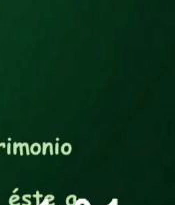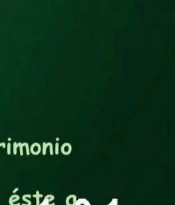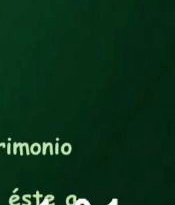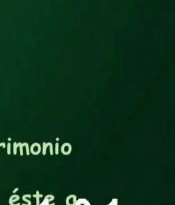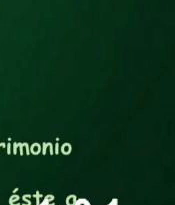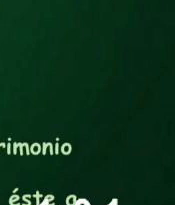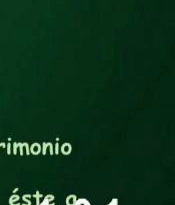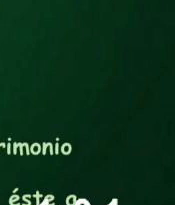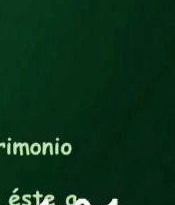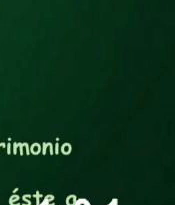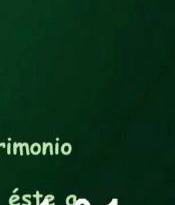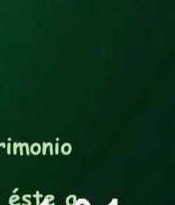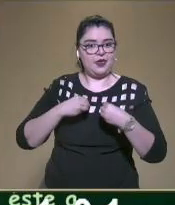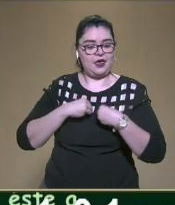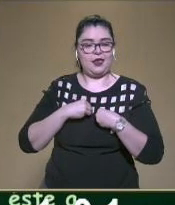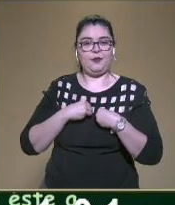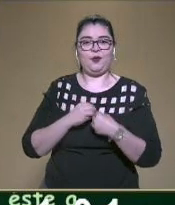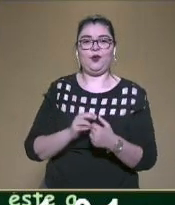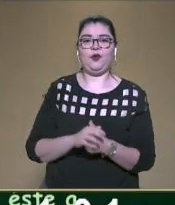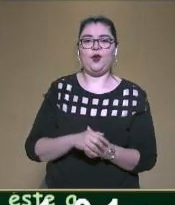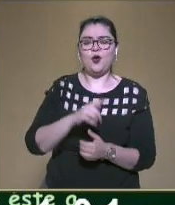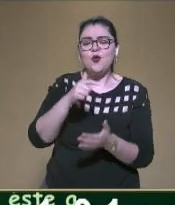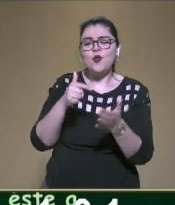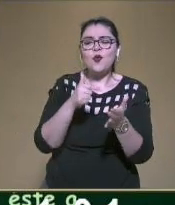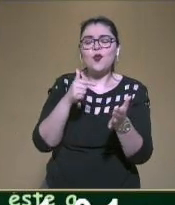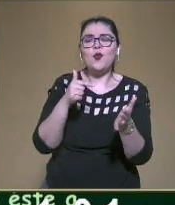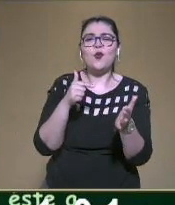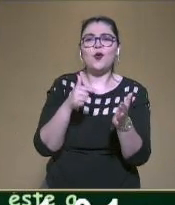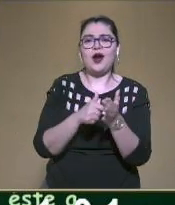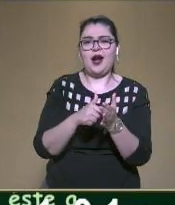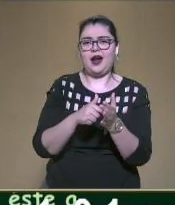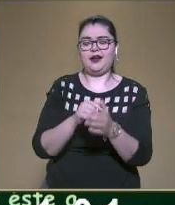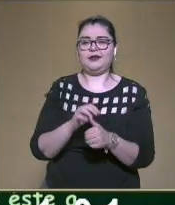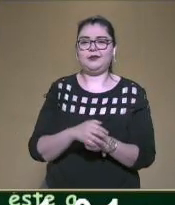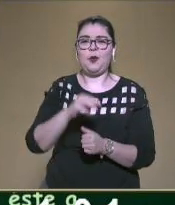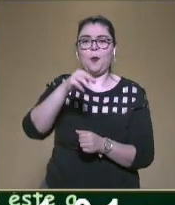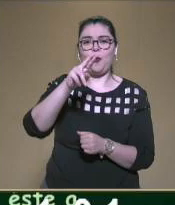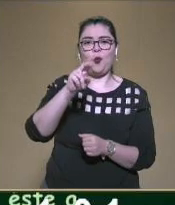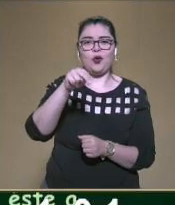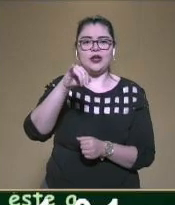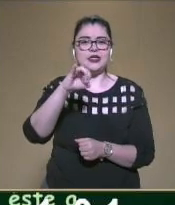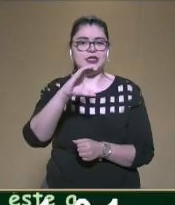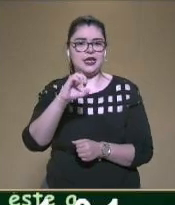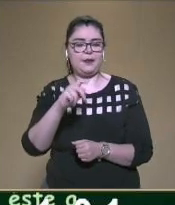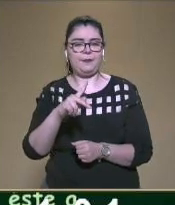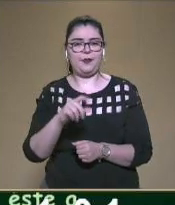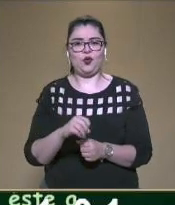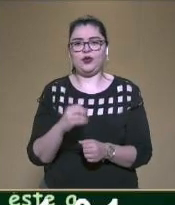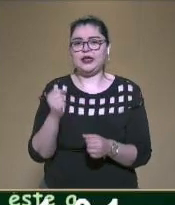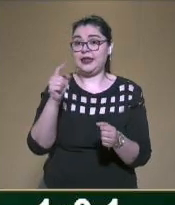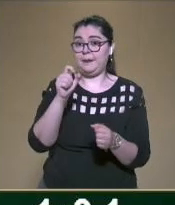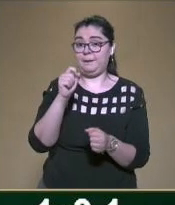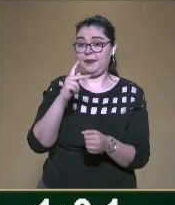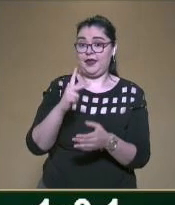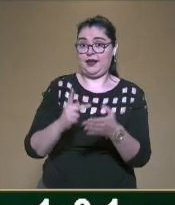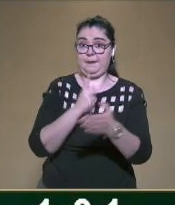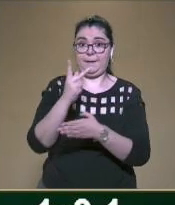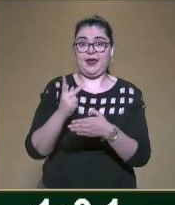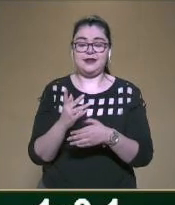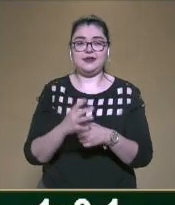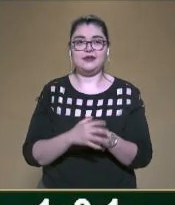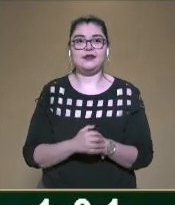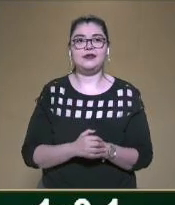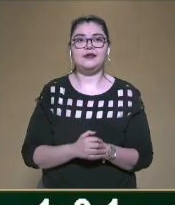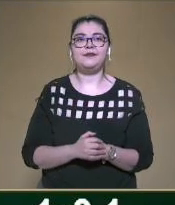como parte de un estado y este, a su vez, de un país. ¿Y cómo ven, niños, si iniciamos esta clase